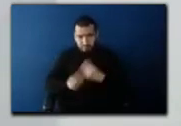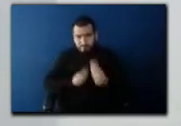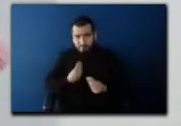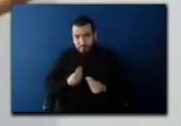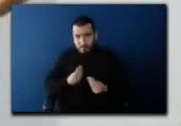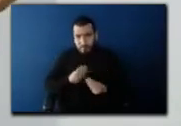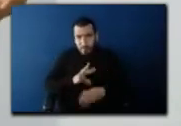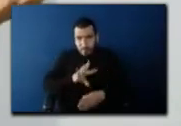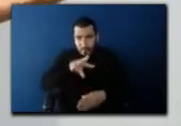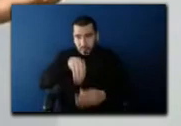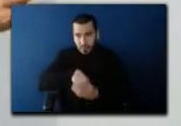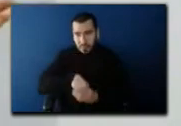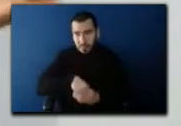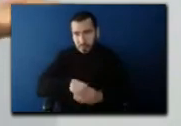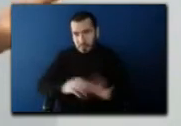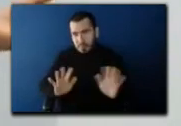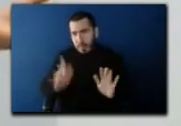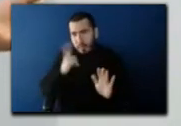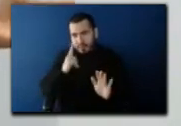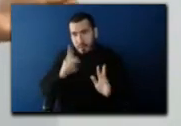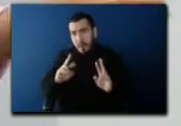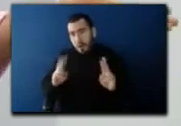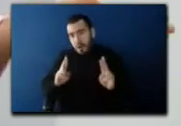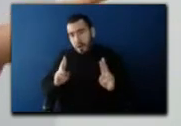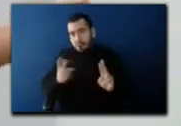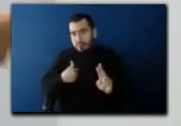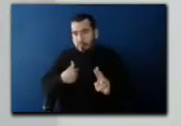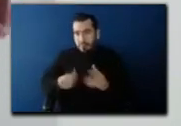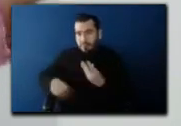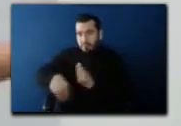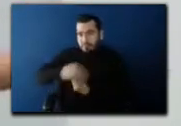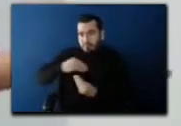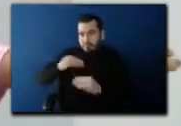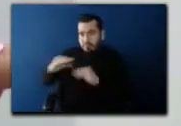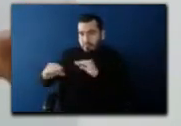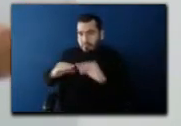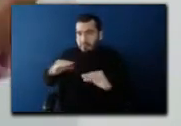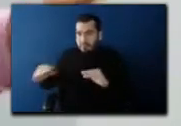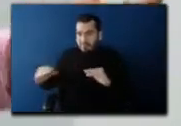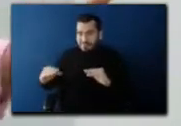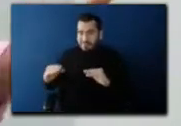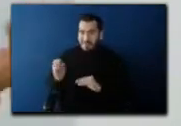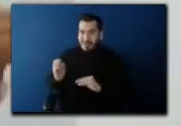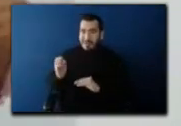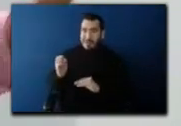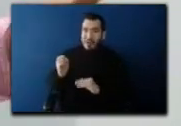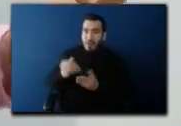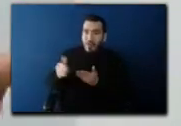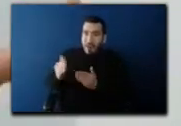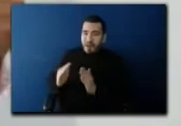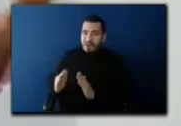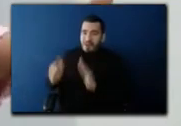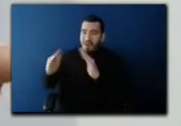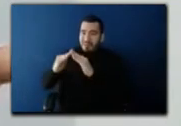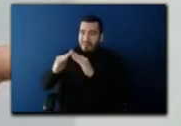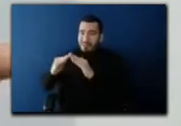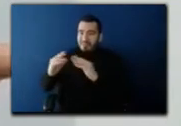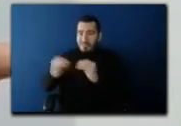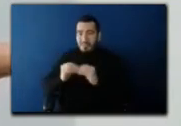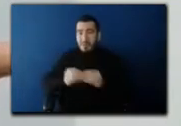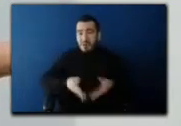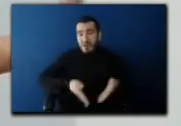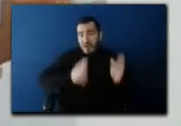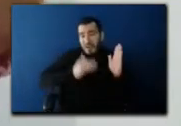entrometernos. Ojalá transacciones como compra de inmuebles, eso debería ser transacciones digitales. Ojalá compras de grandes bienes deberían ser